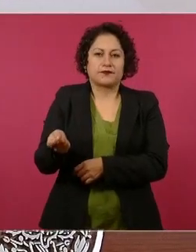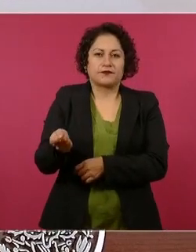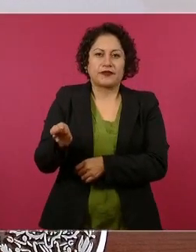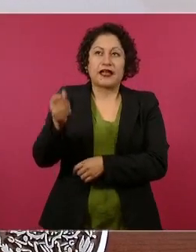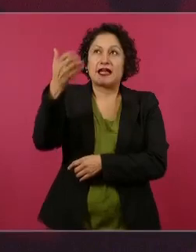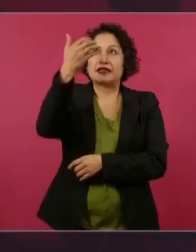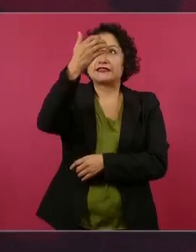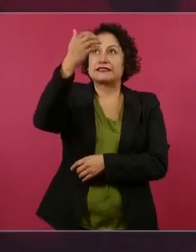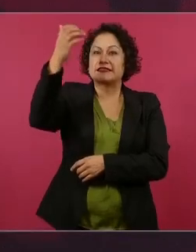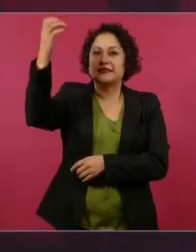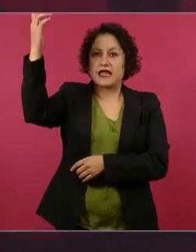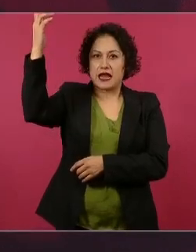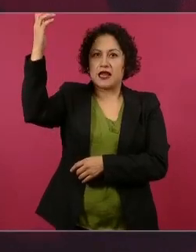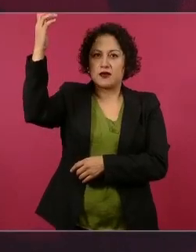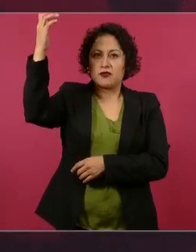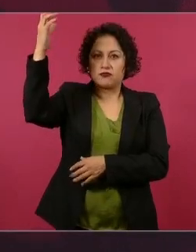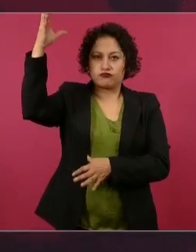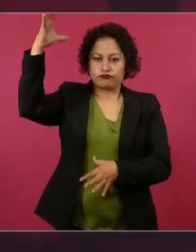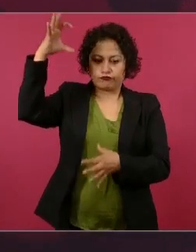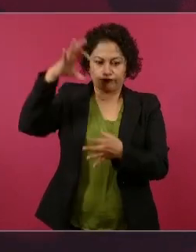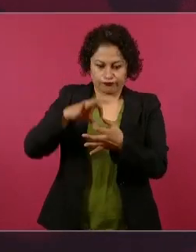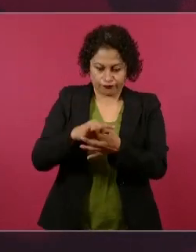fertilidad del suelo.